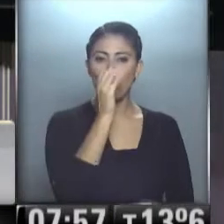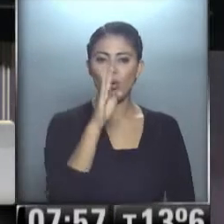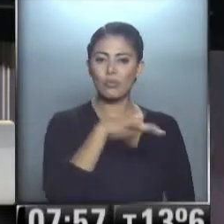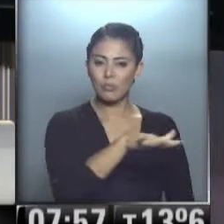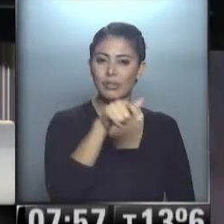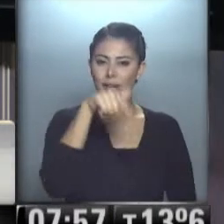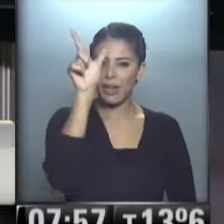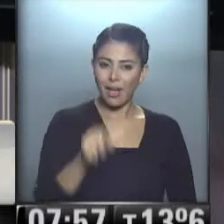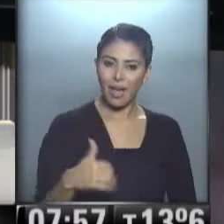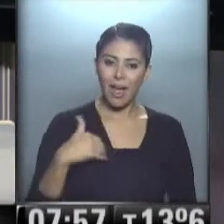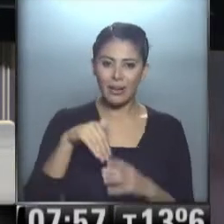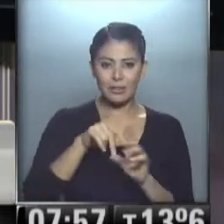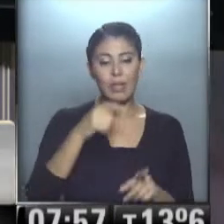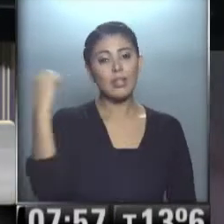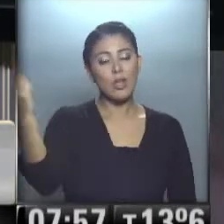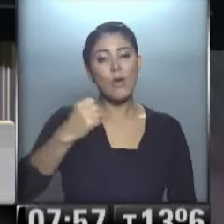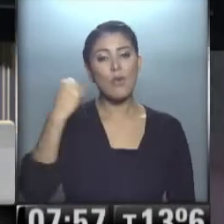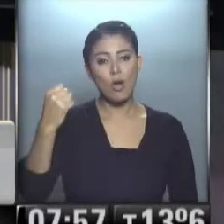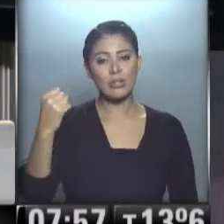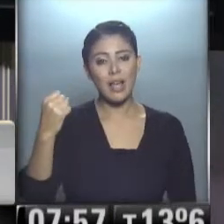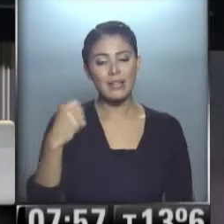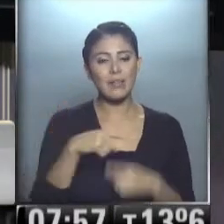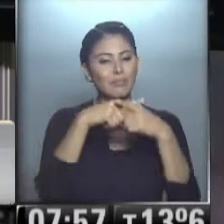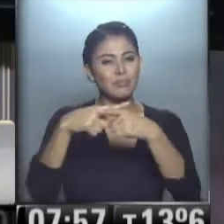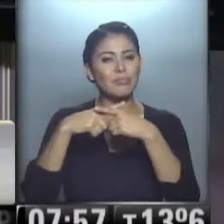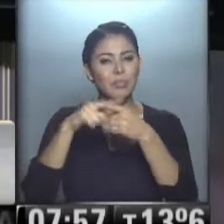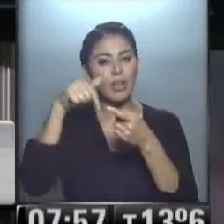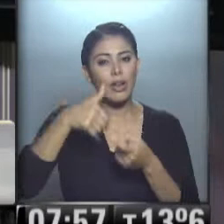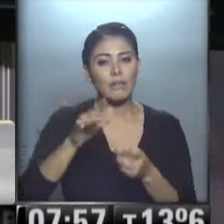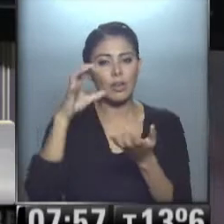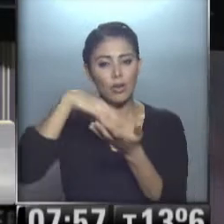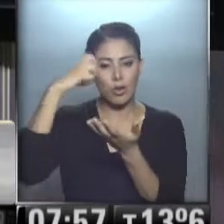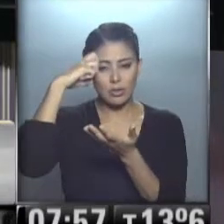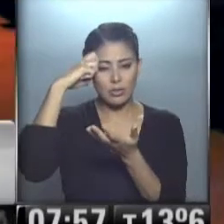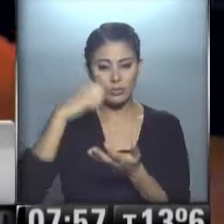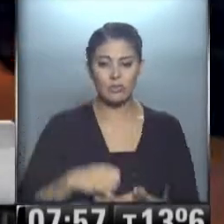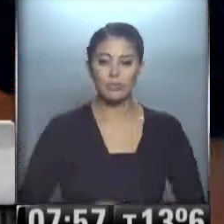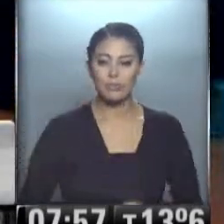barrio en la República Argentina y la importancia de esta discusión, este debate que se está dando en el Congreso de la Nación.